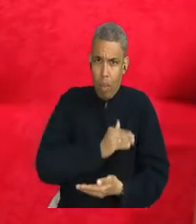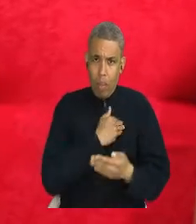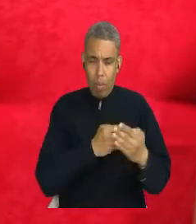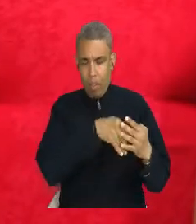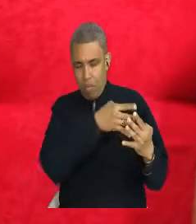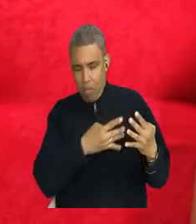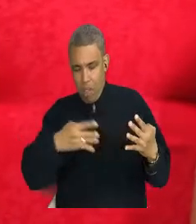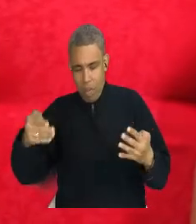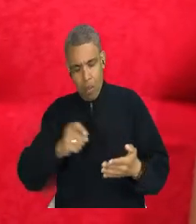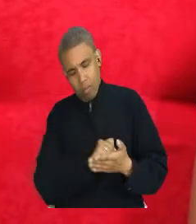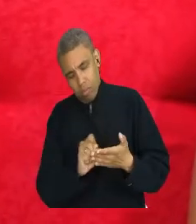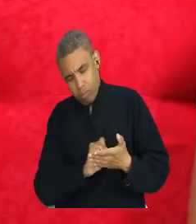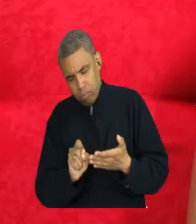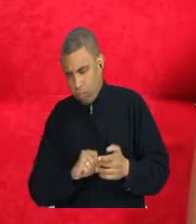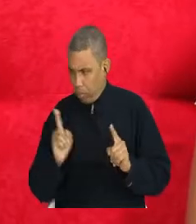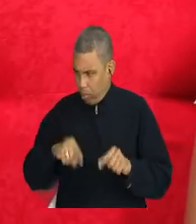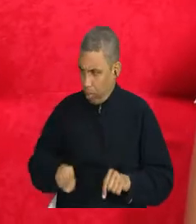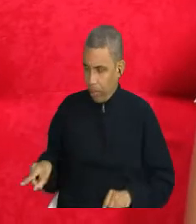trabajando.